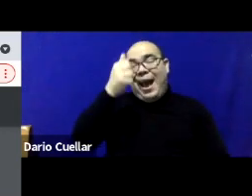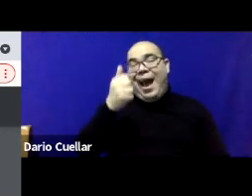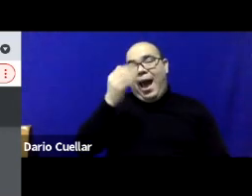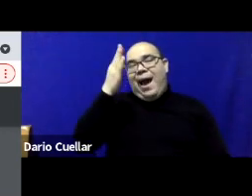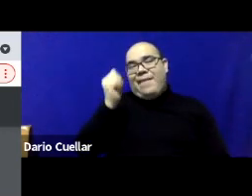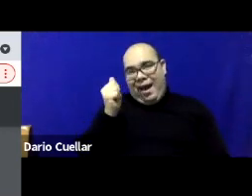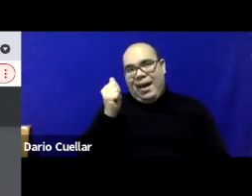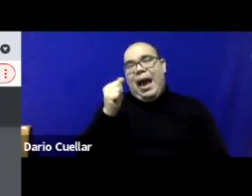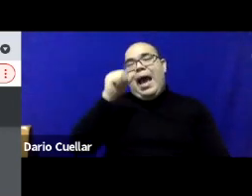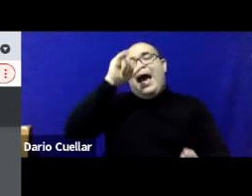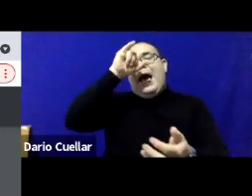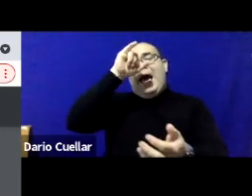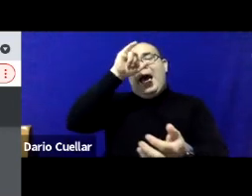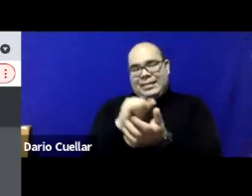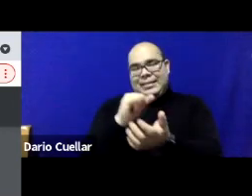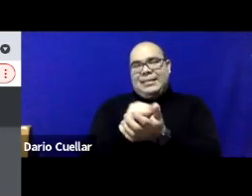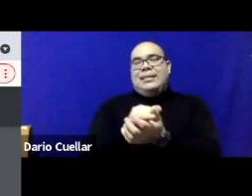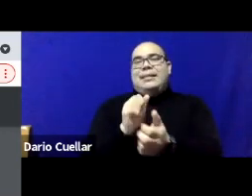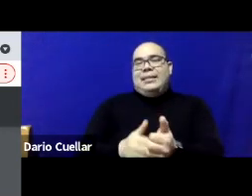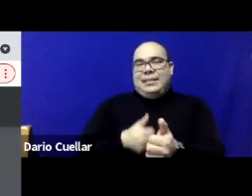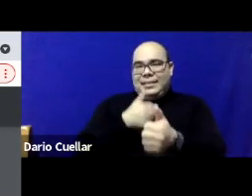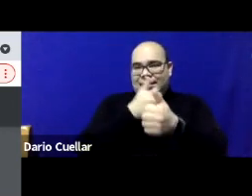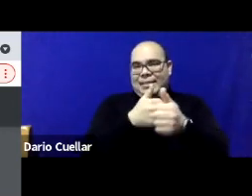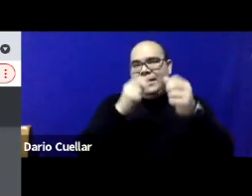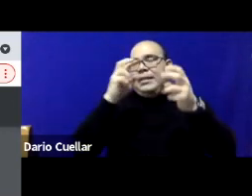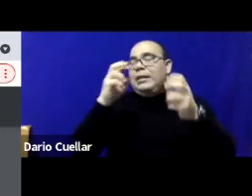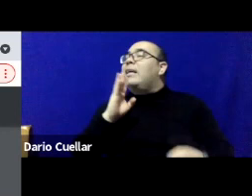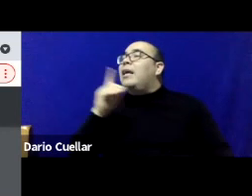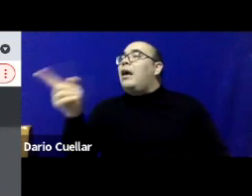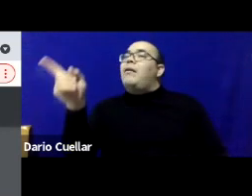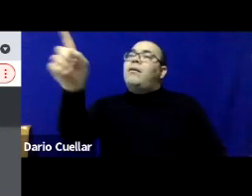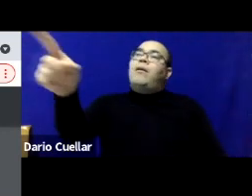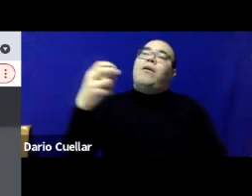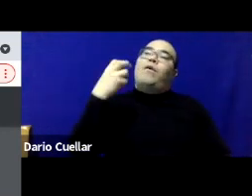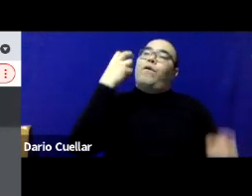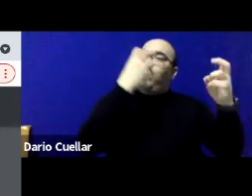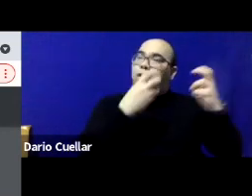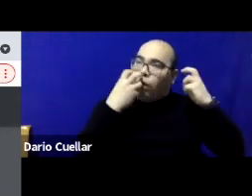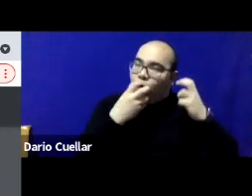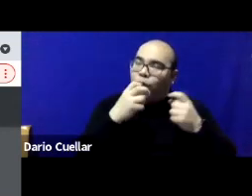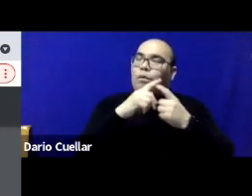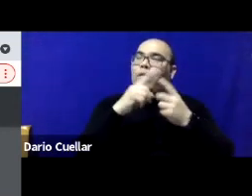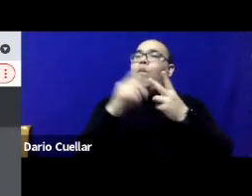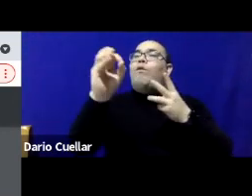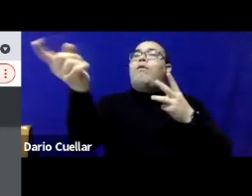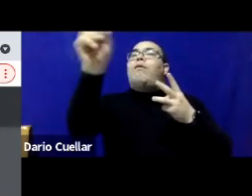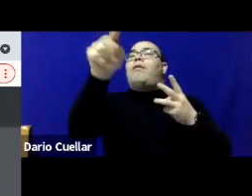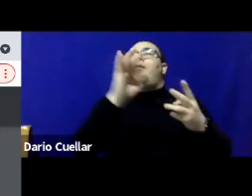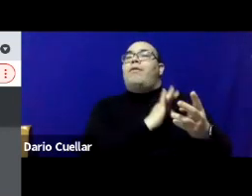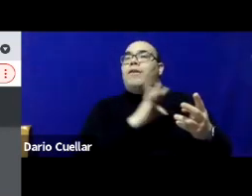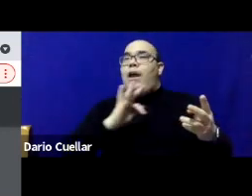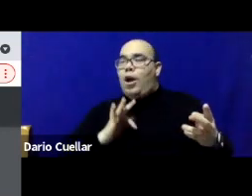vamos a hacer una retroalimentación si se requiere del fonoaudiólogo, de la terapeuta,